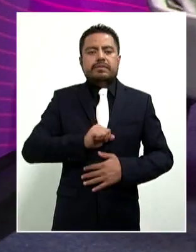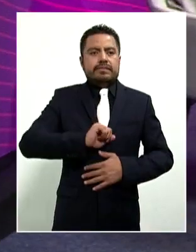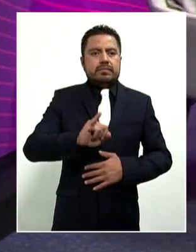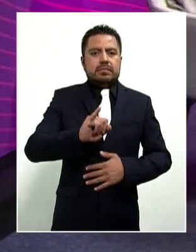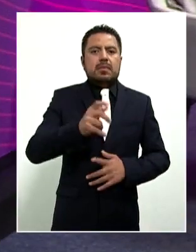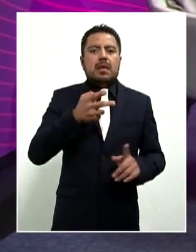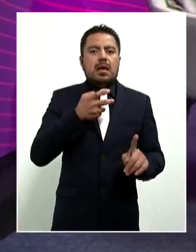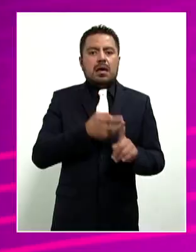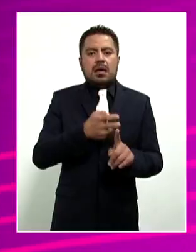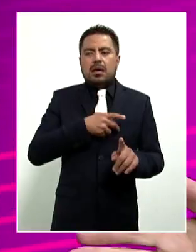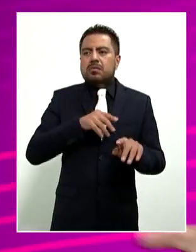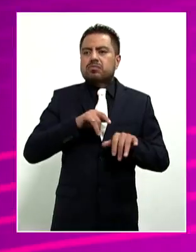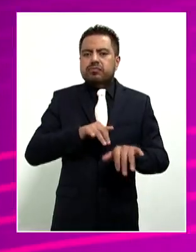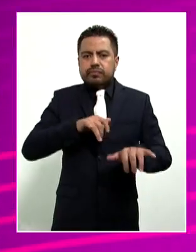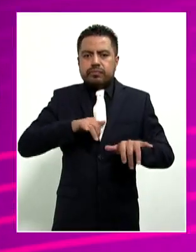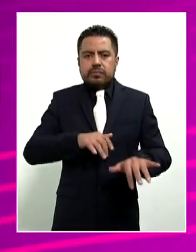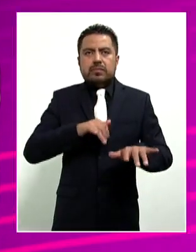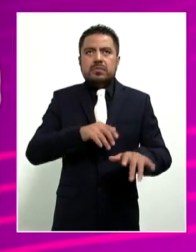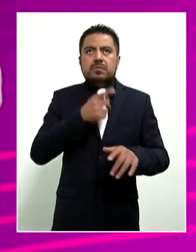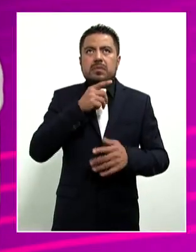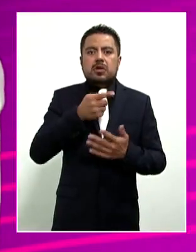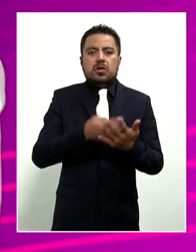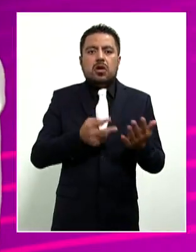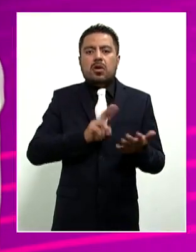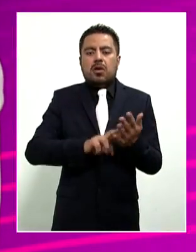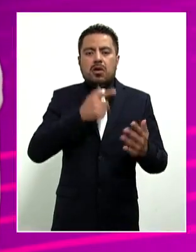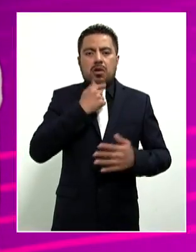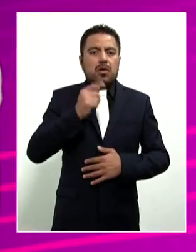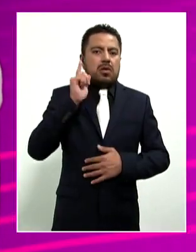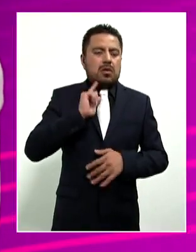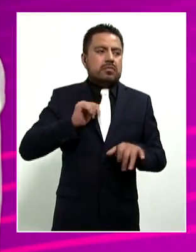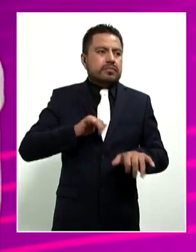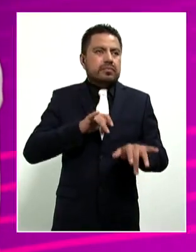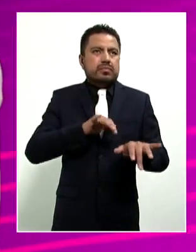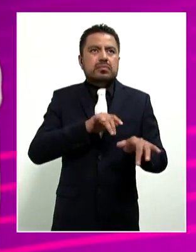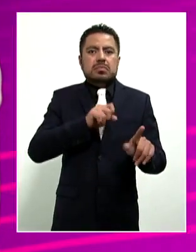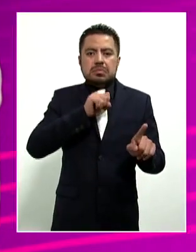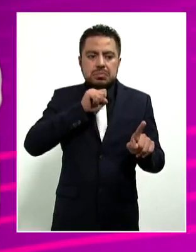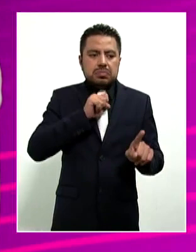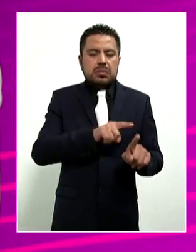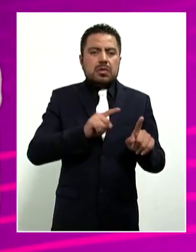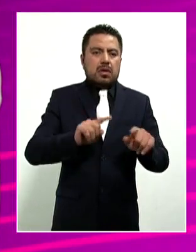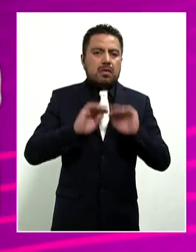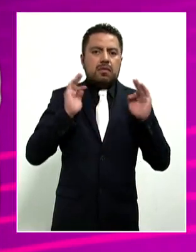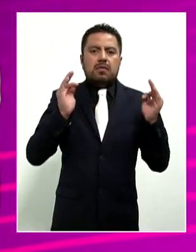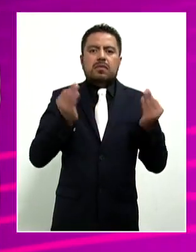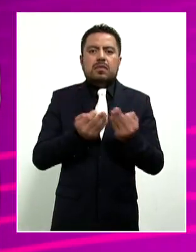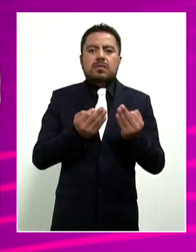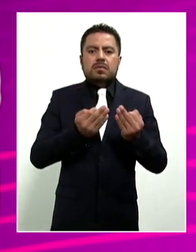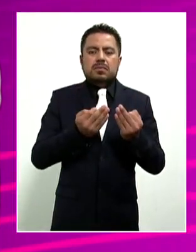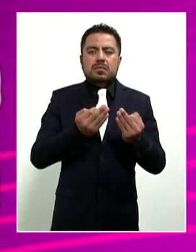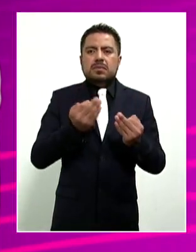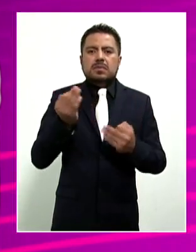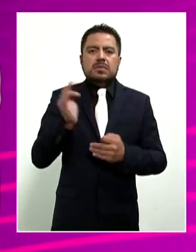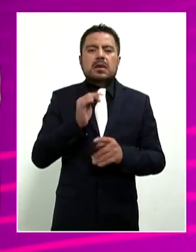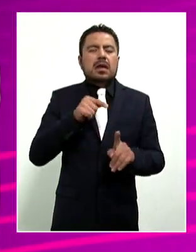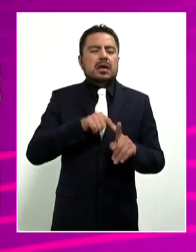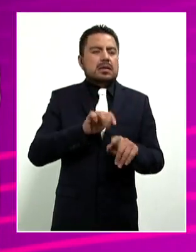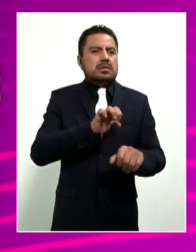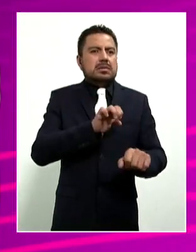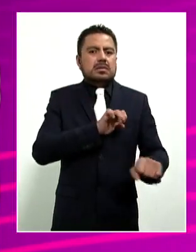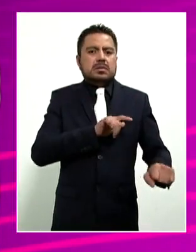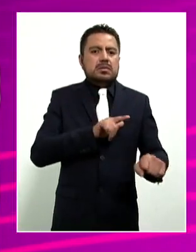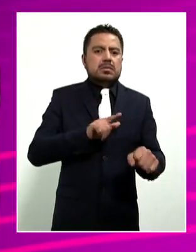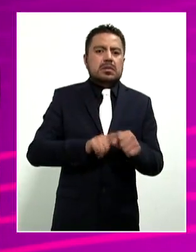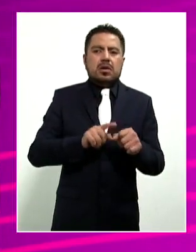efecto, son movimientos mixtos, como bien ha dicho Andrés. La gente se mueve por distintos motivos. En el caso